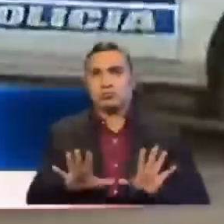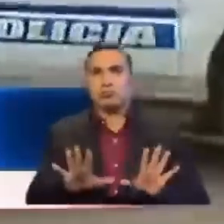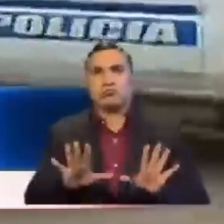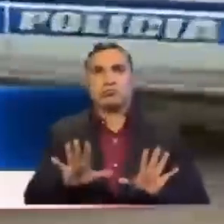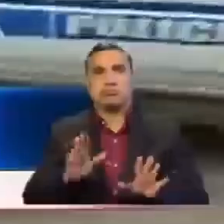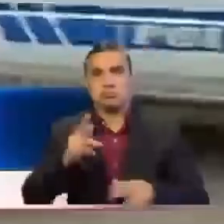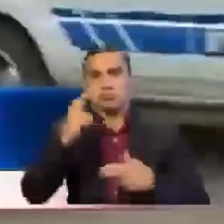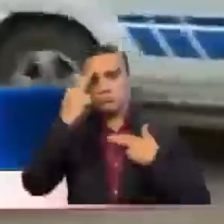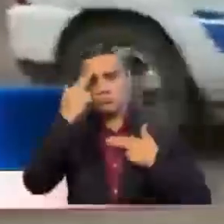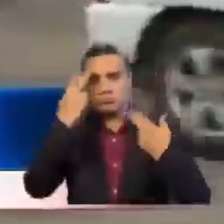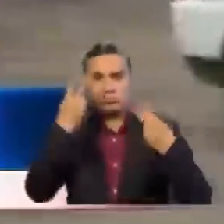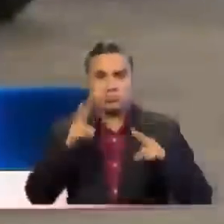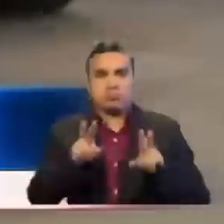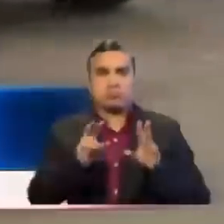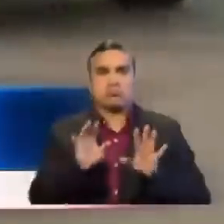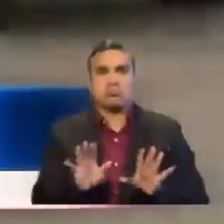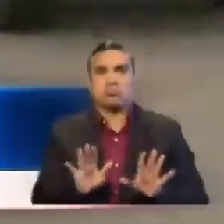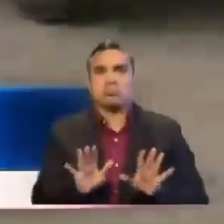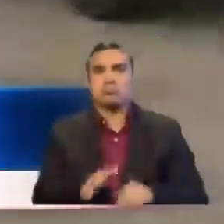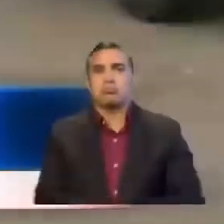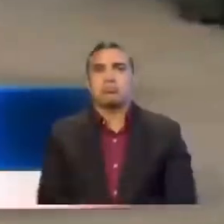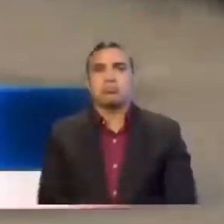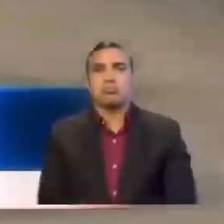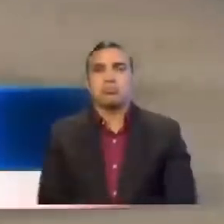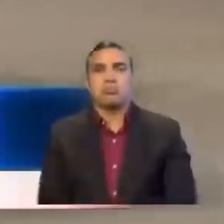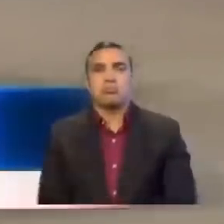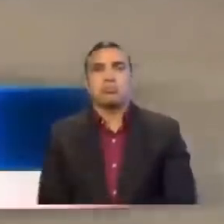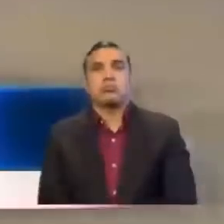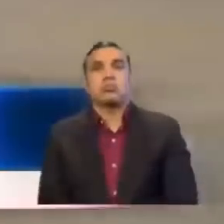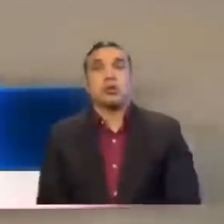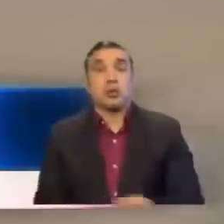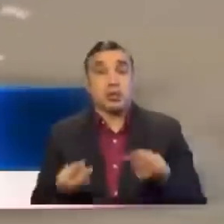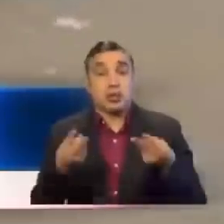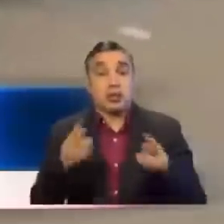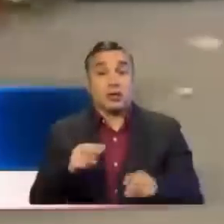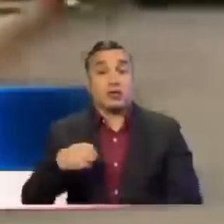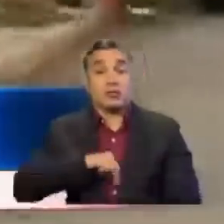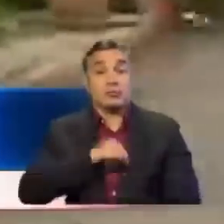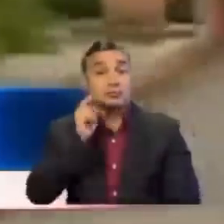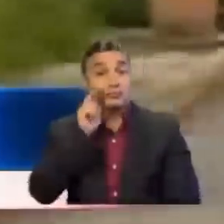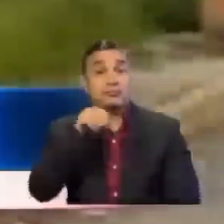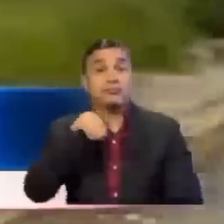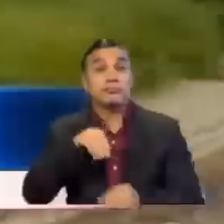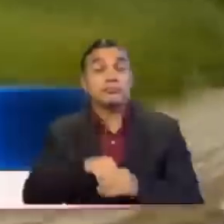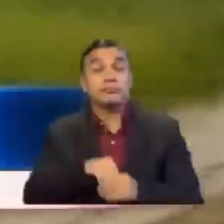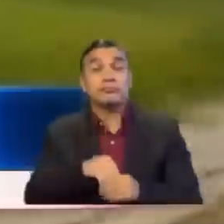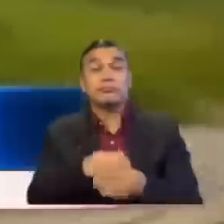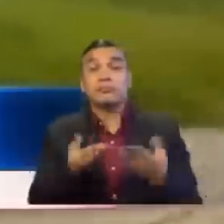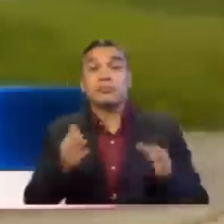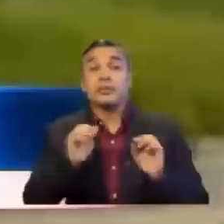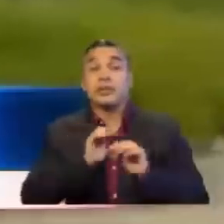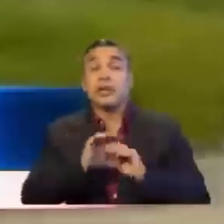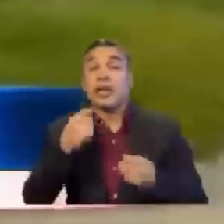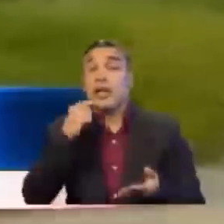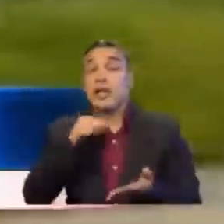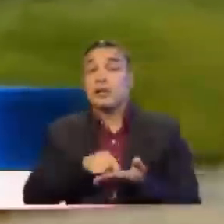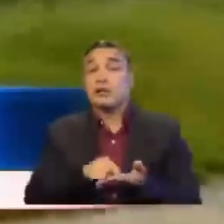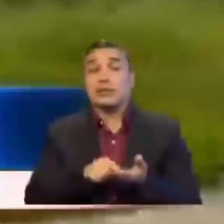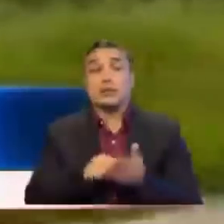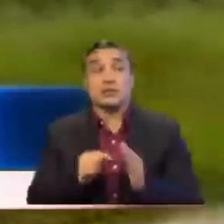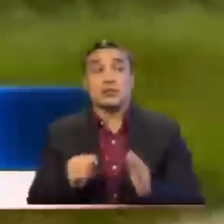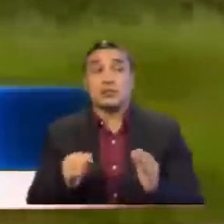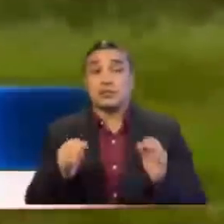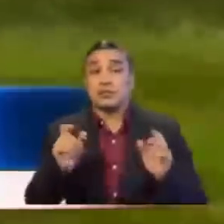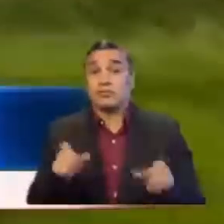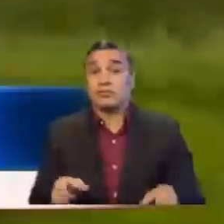las Fuerzas Armadas, acá del Ejército Nacional, y también vemos en el interior que ya, por ejemplo, las